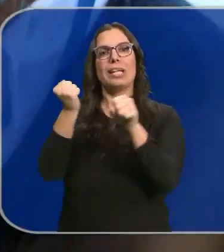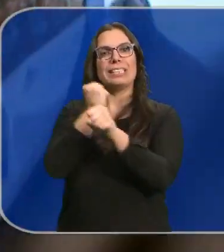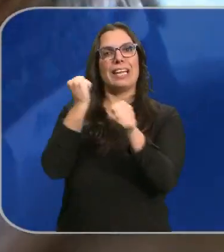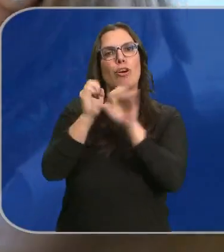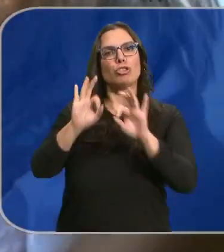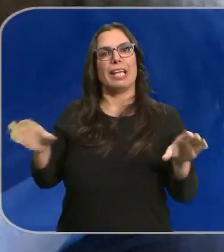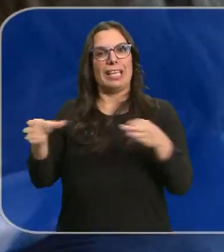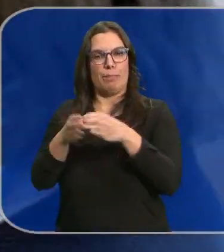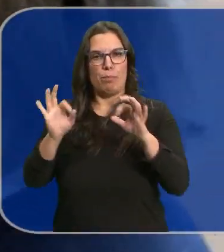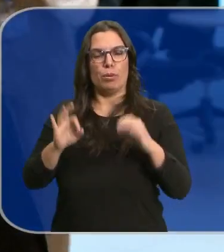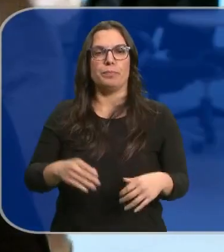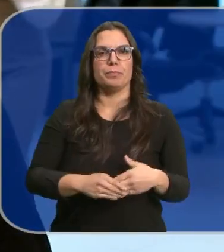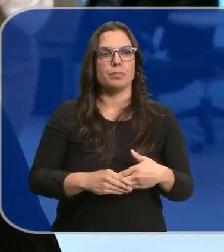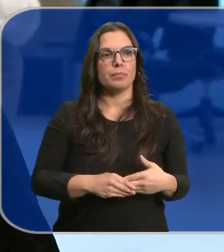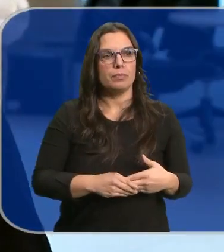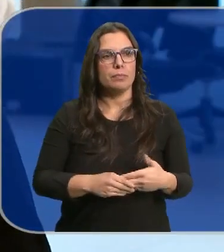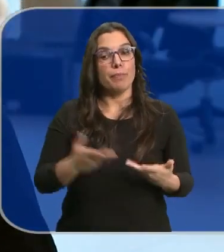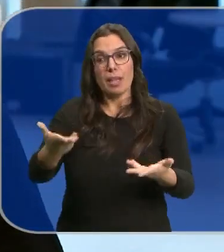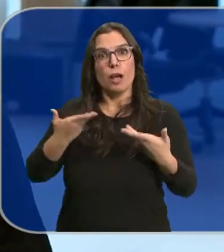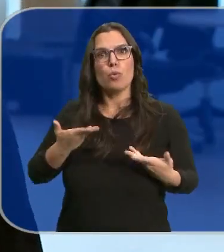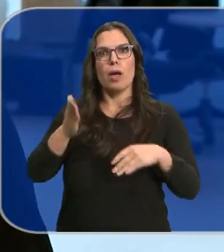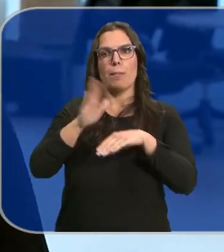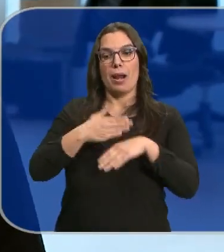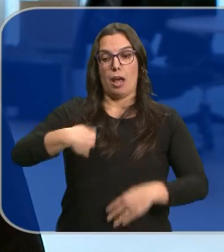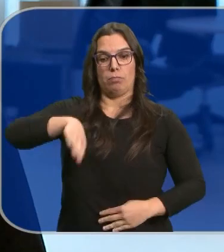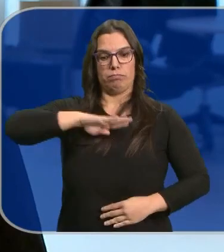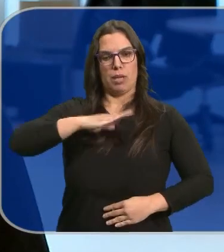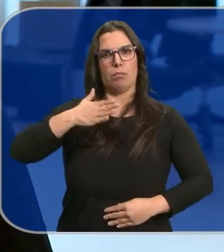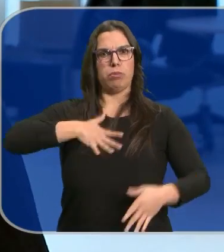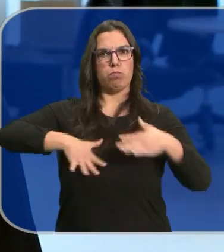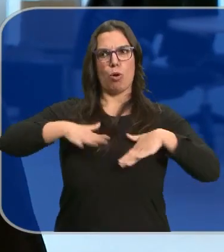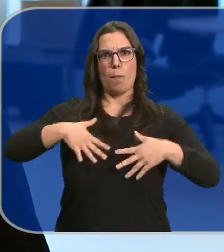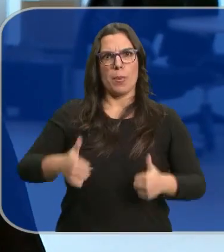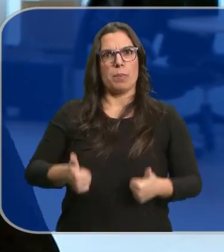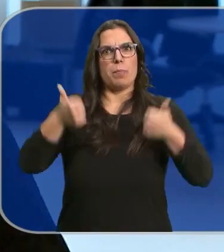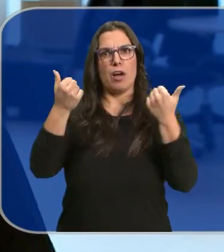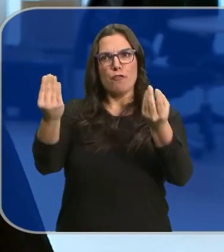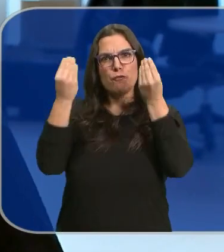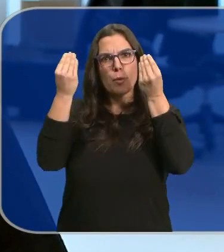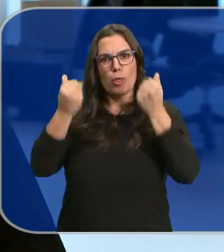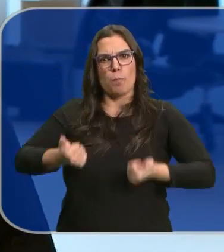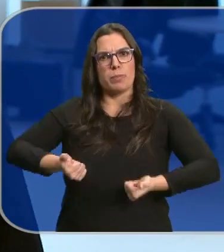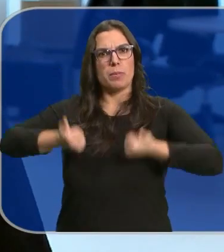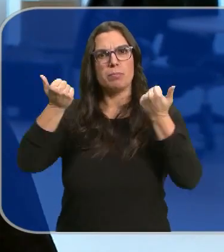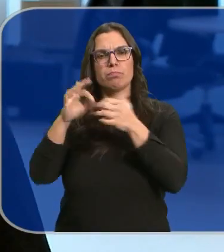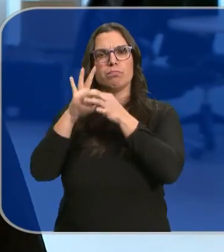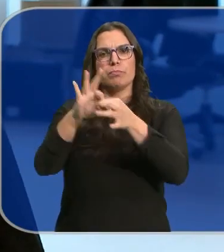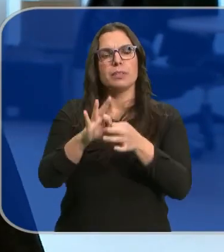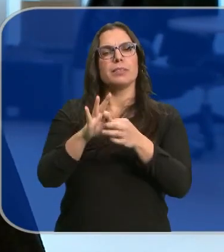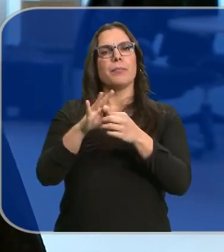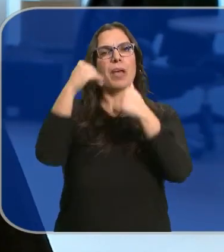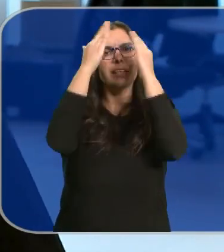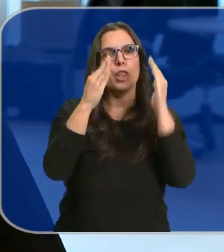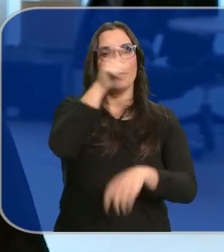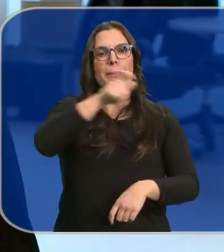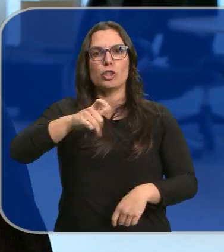en equipo. Me está ayudando mucho a ampliar mis competencias y mi formación en relación al trato con las